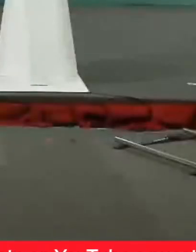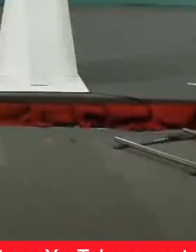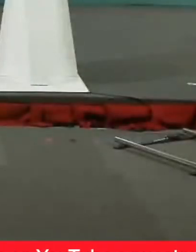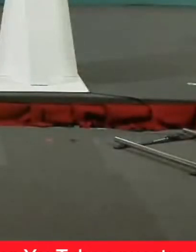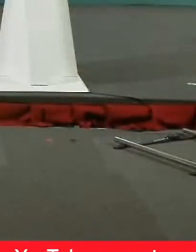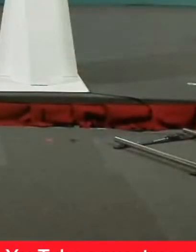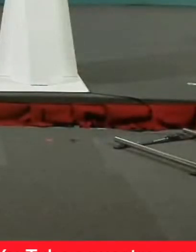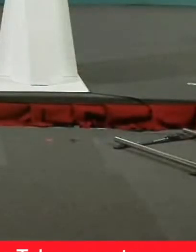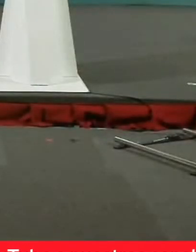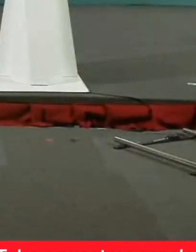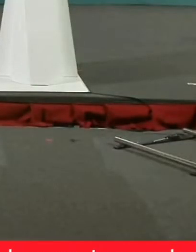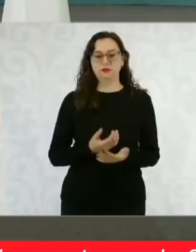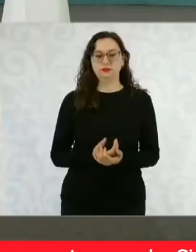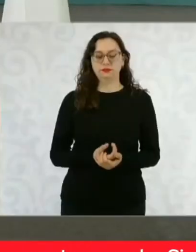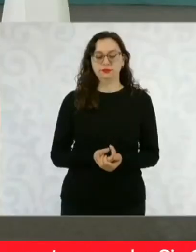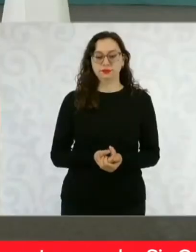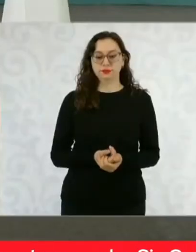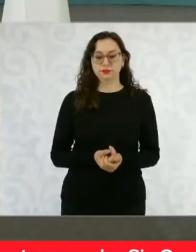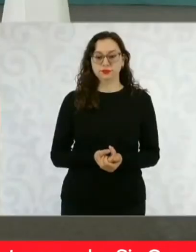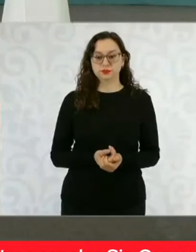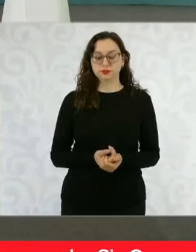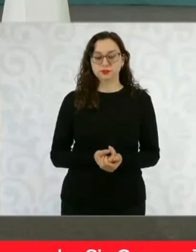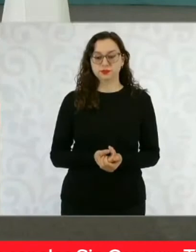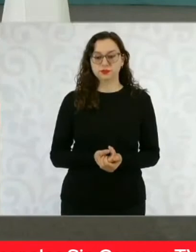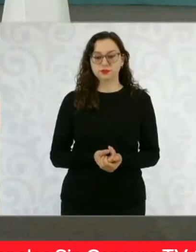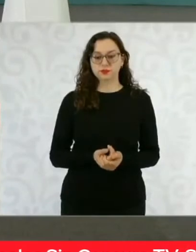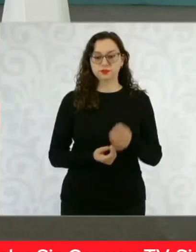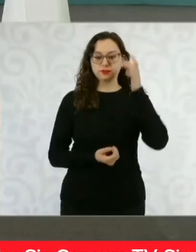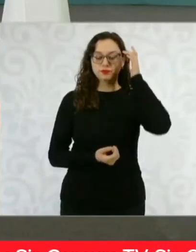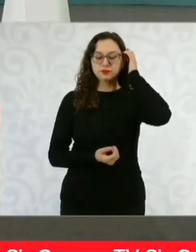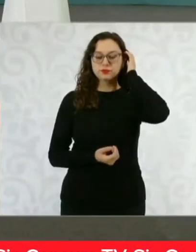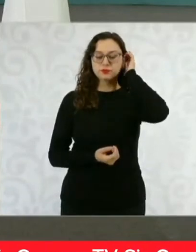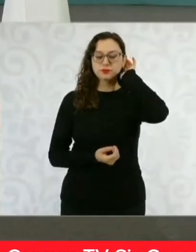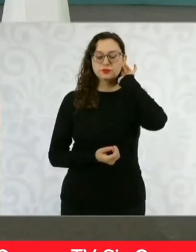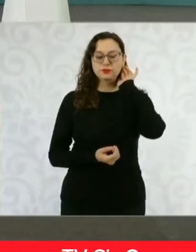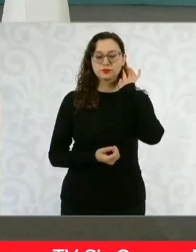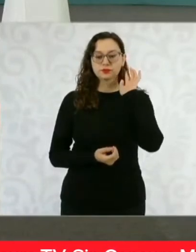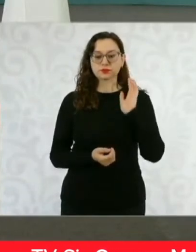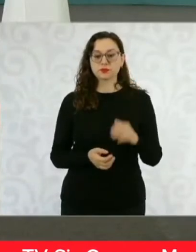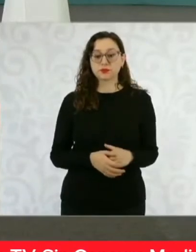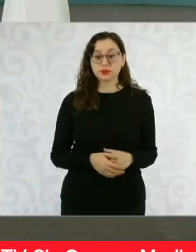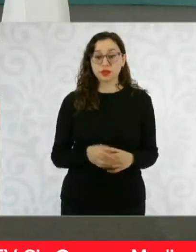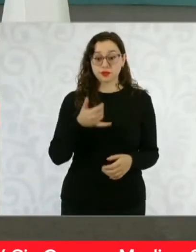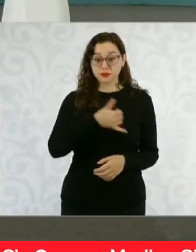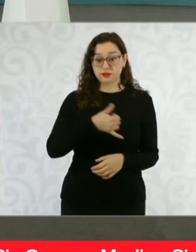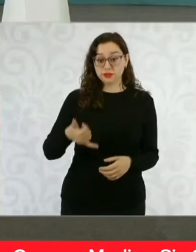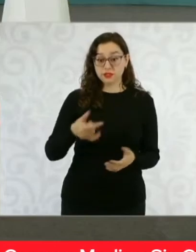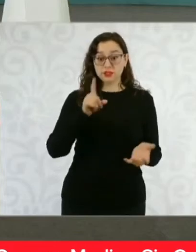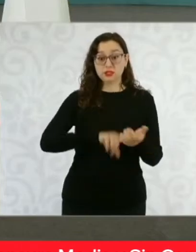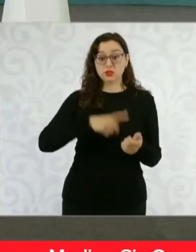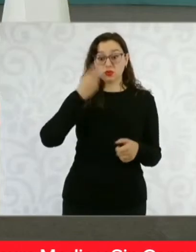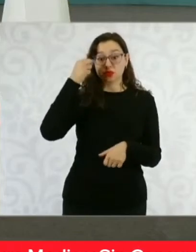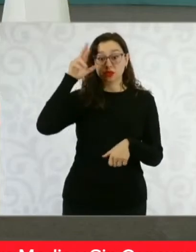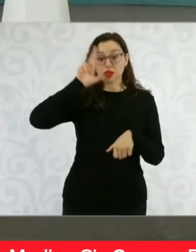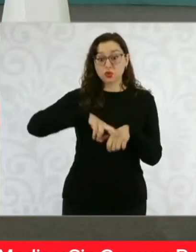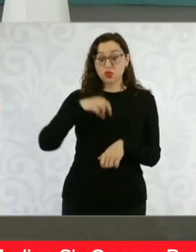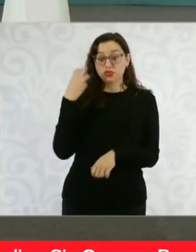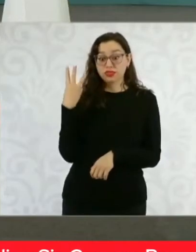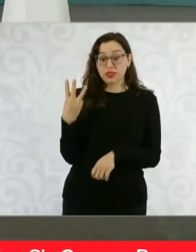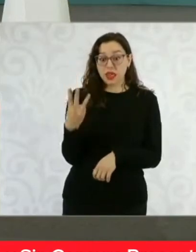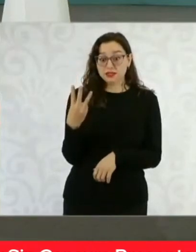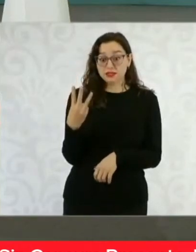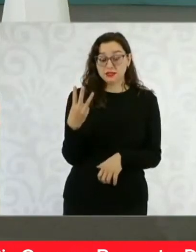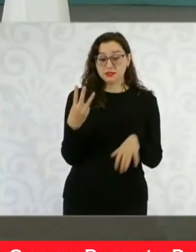Infonavit, que es la que opera, y la dirección sectorial y